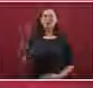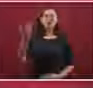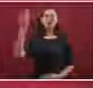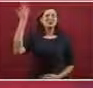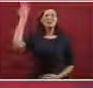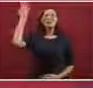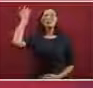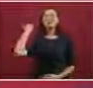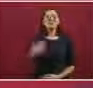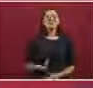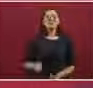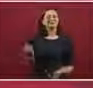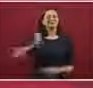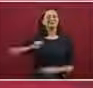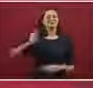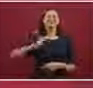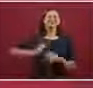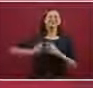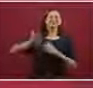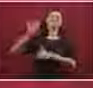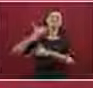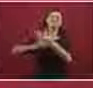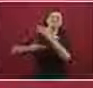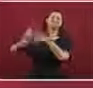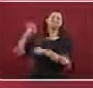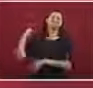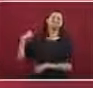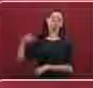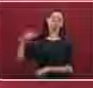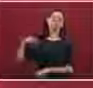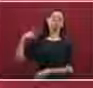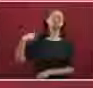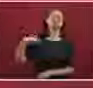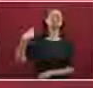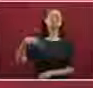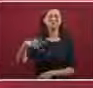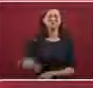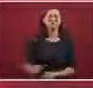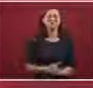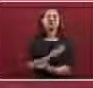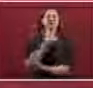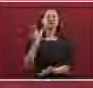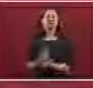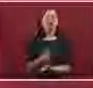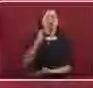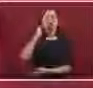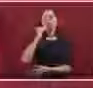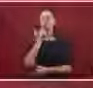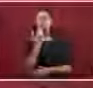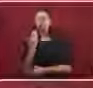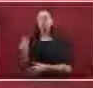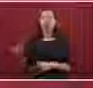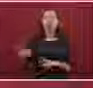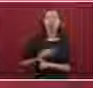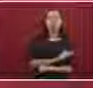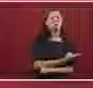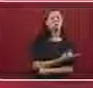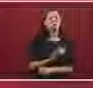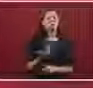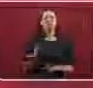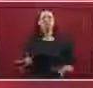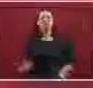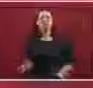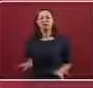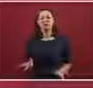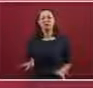siglos. Es un Estado de chueco, no de derecho, un estado